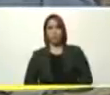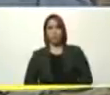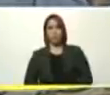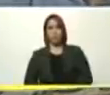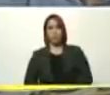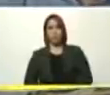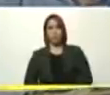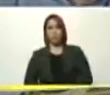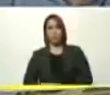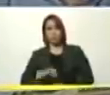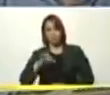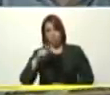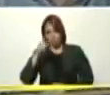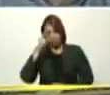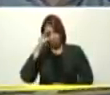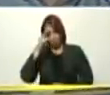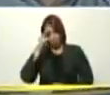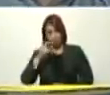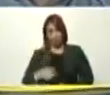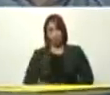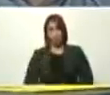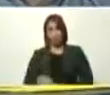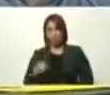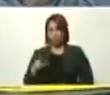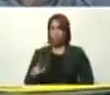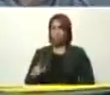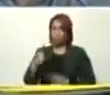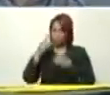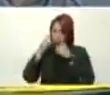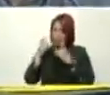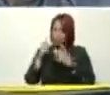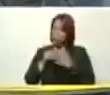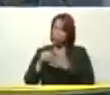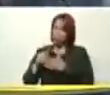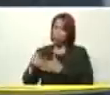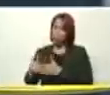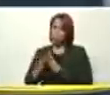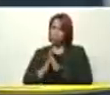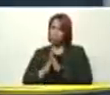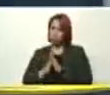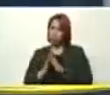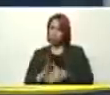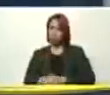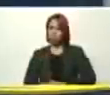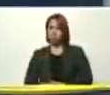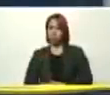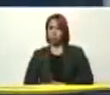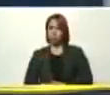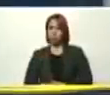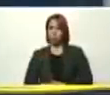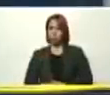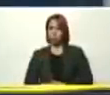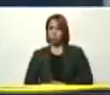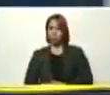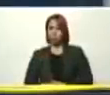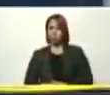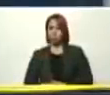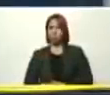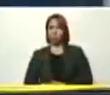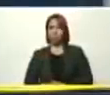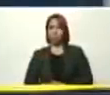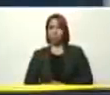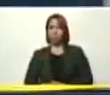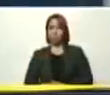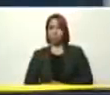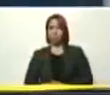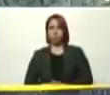Jorge Rodríguez, tú que te la das de experto electoral, tú que te la echas, ¿qué te